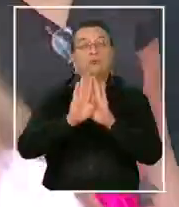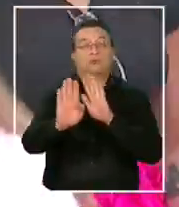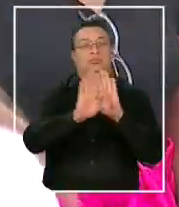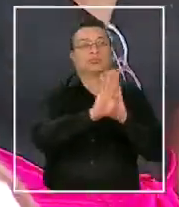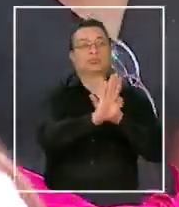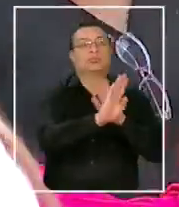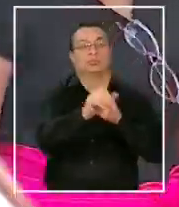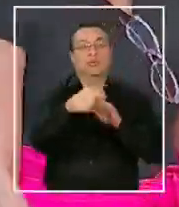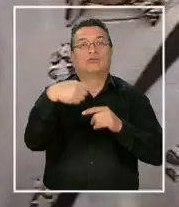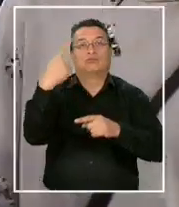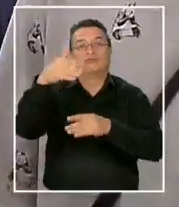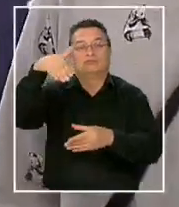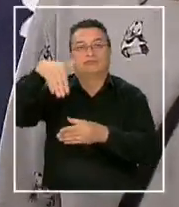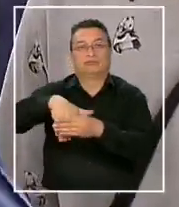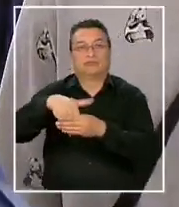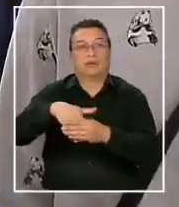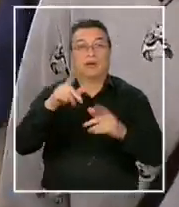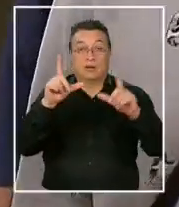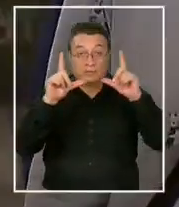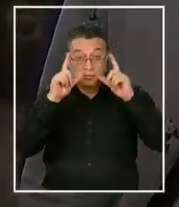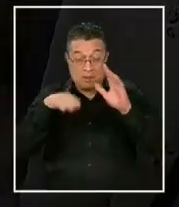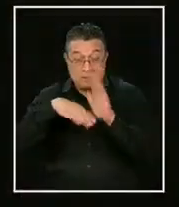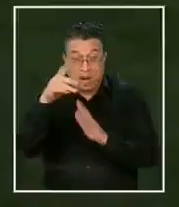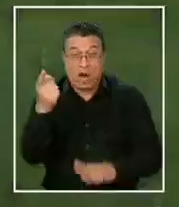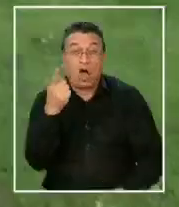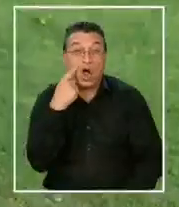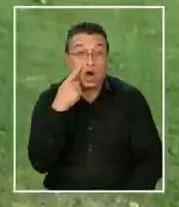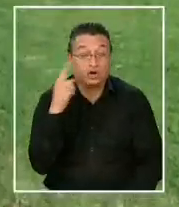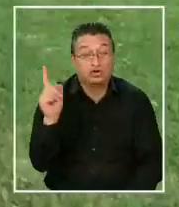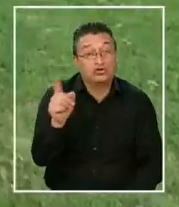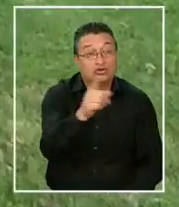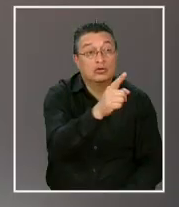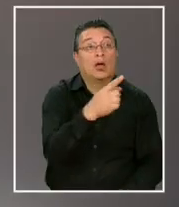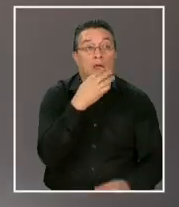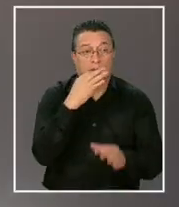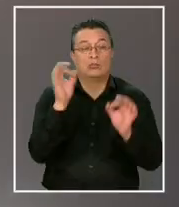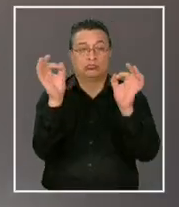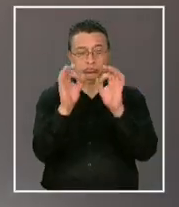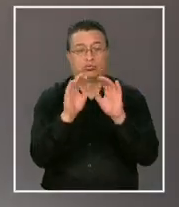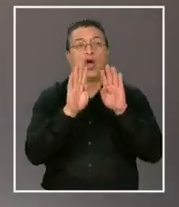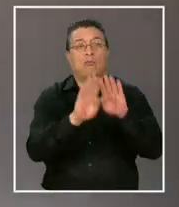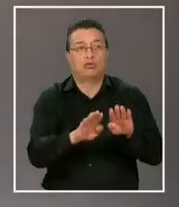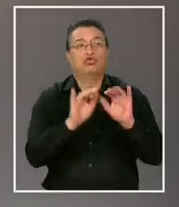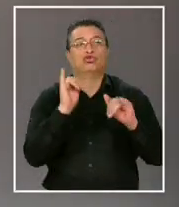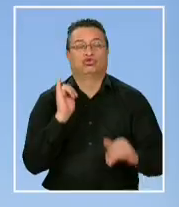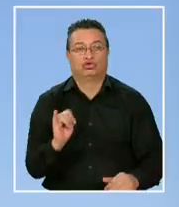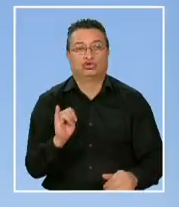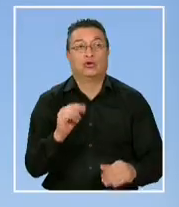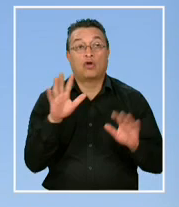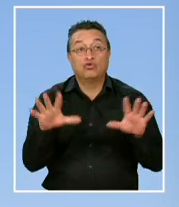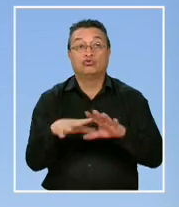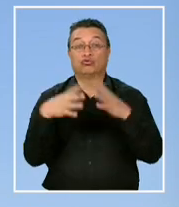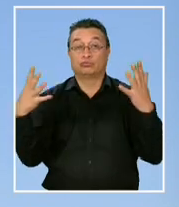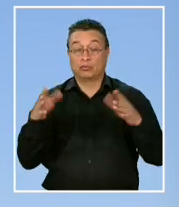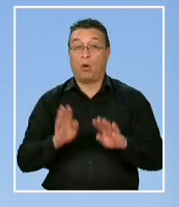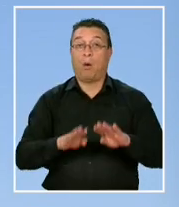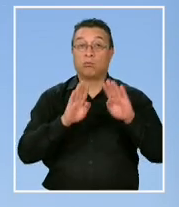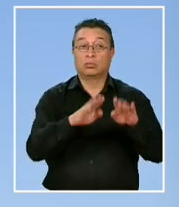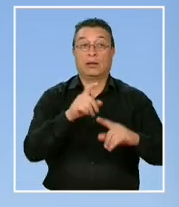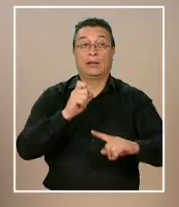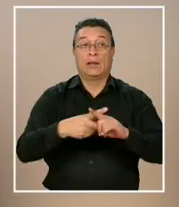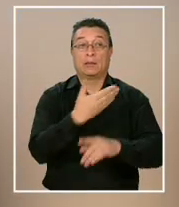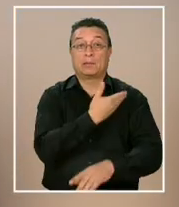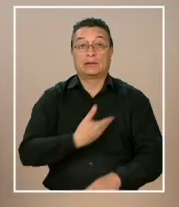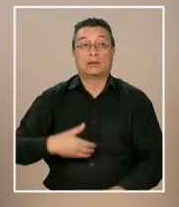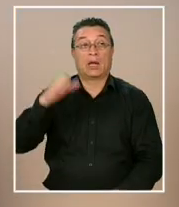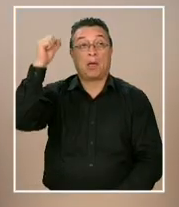la próxima elección, figuras más reconocidas por el electorado han explicitado su apoyo. Este lunes sorprendió el respaldo entregado por el